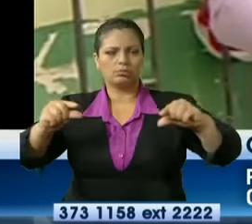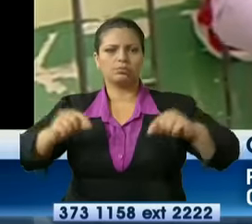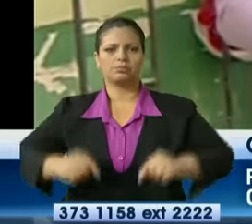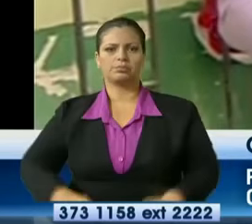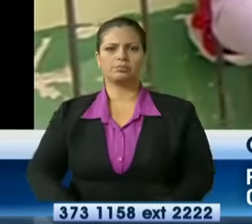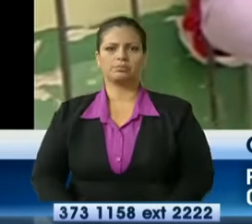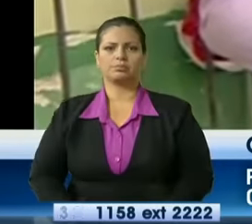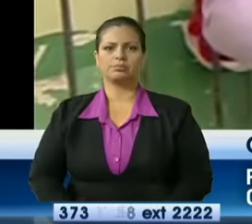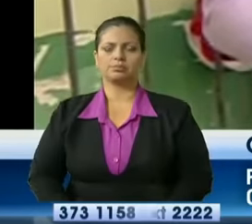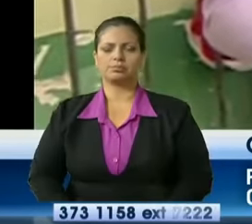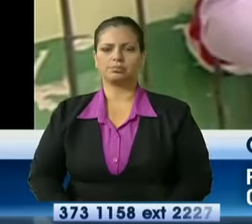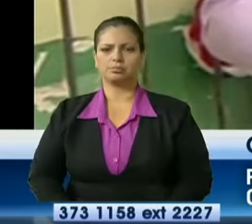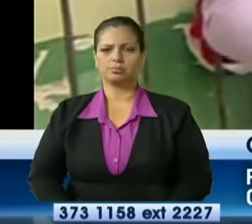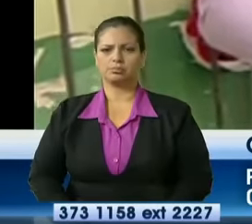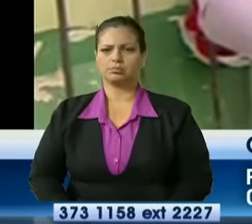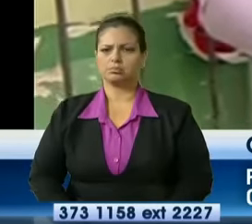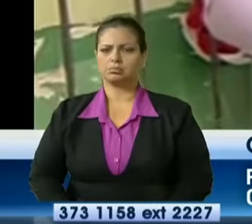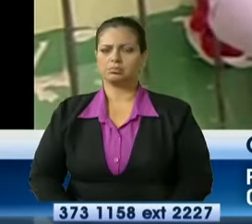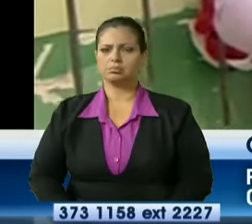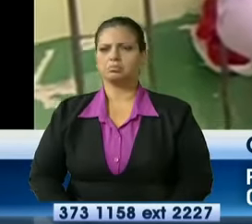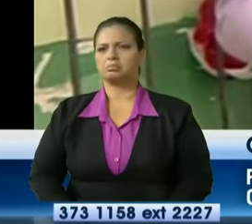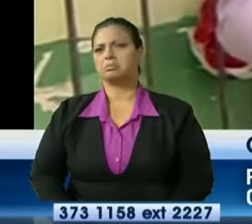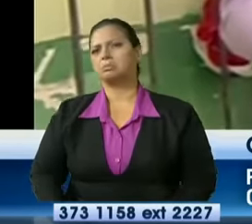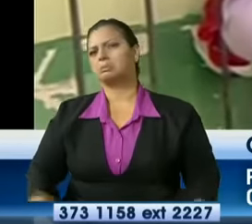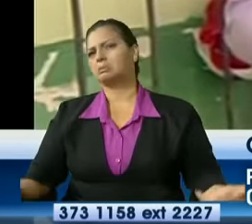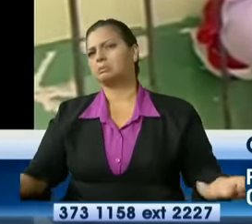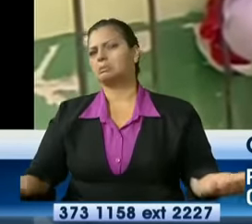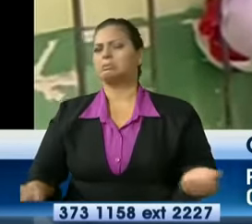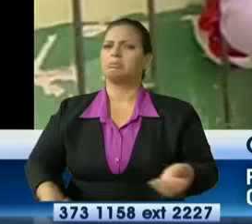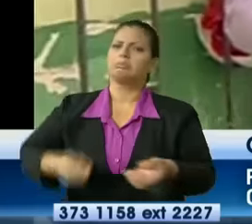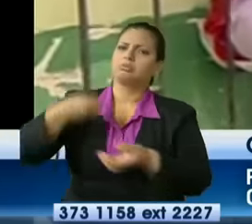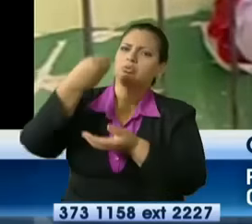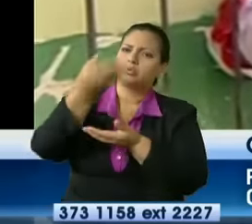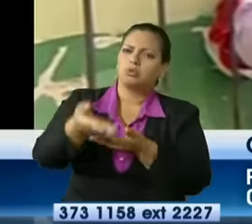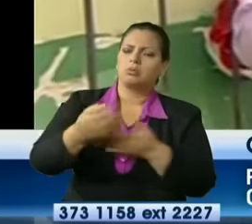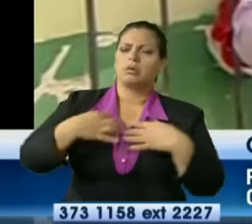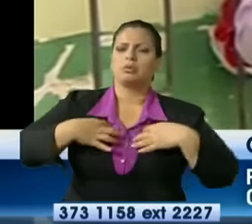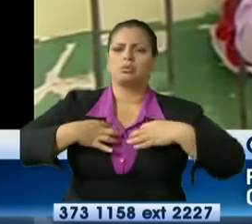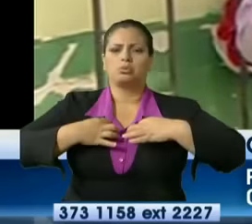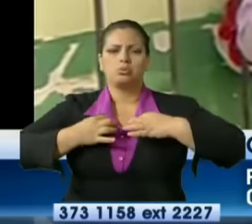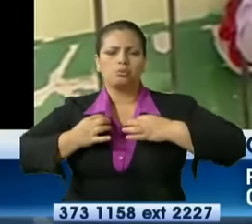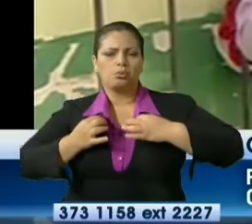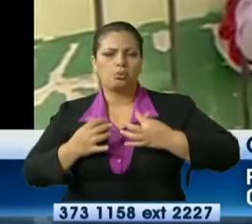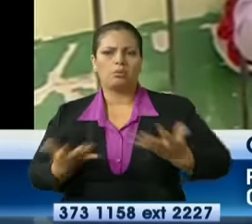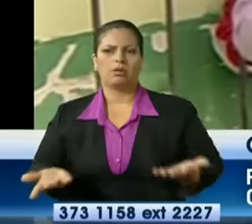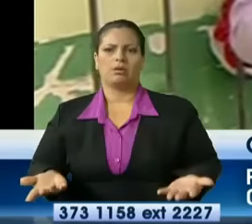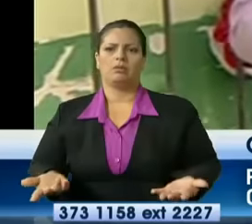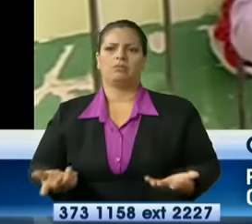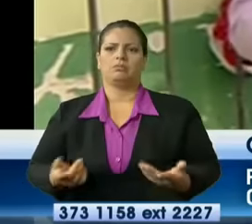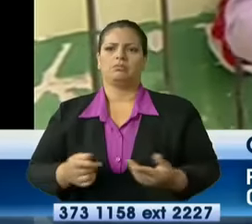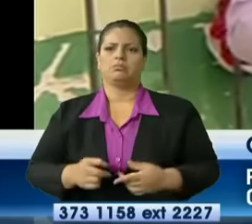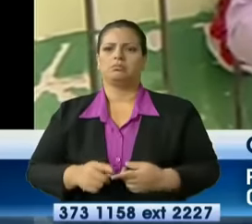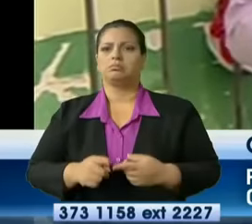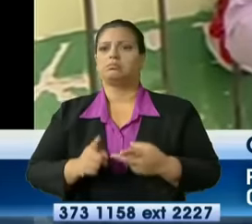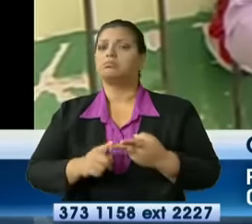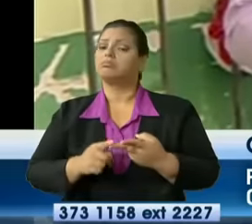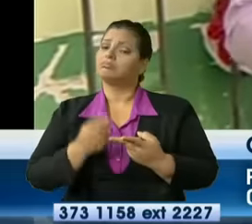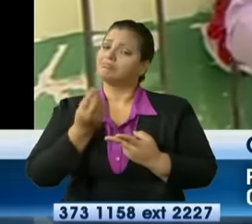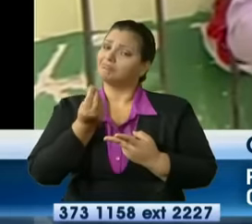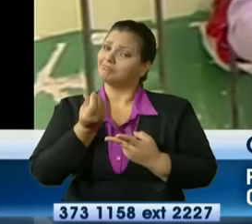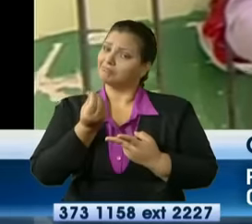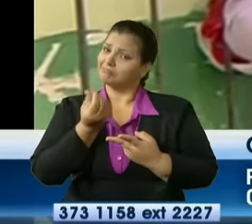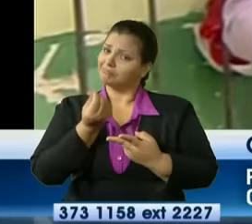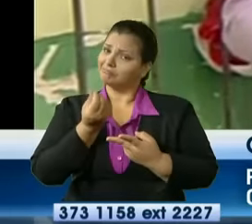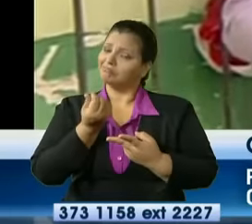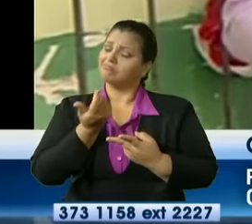estas personas con la donación que puedan, con ropa para niños, con recursos económicos, sí, porque